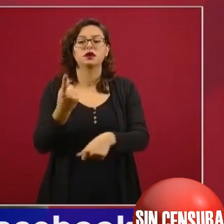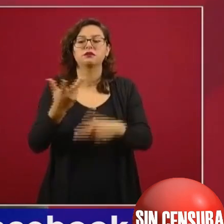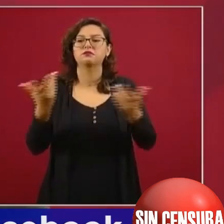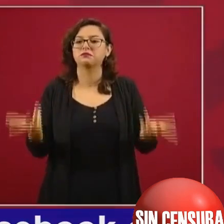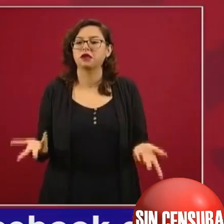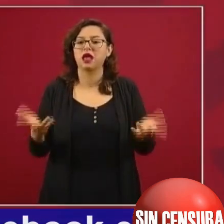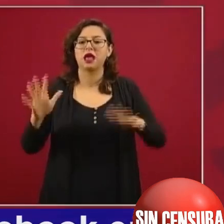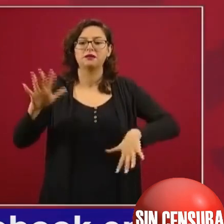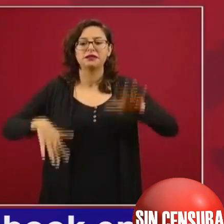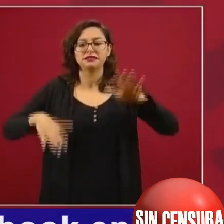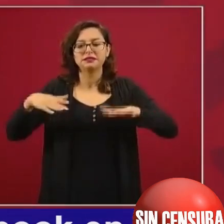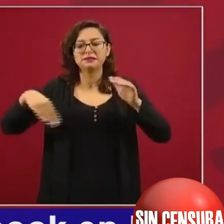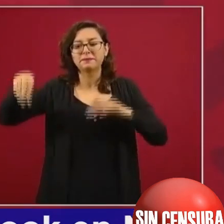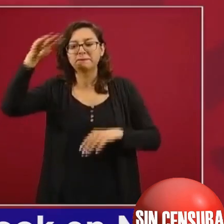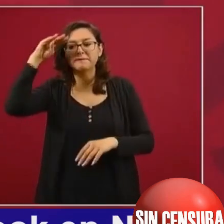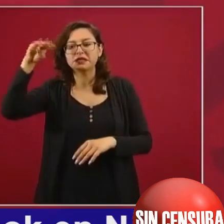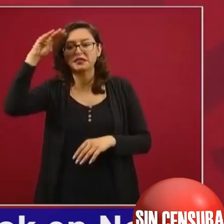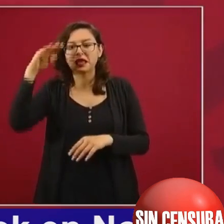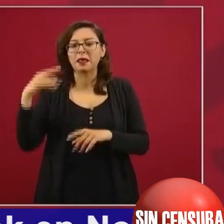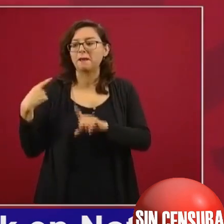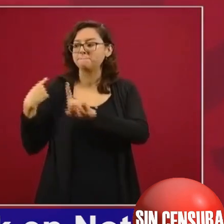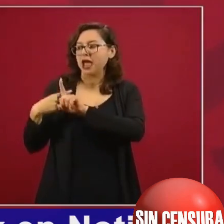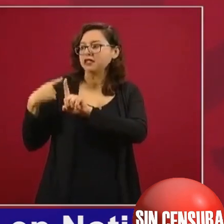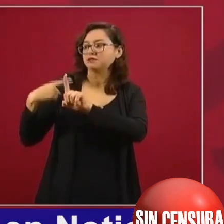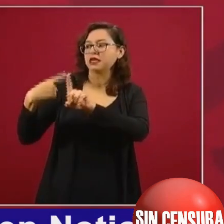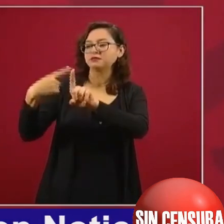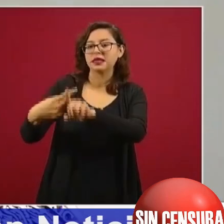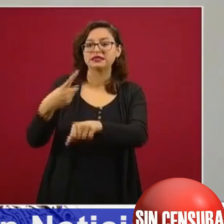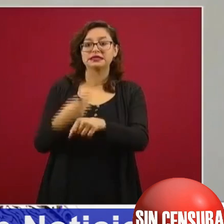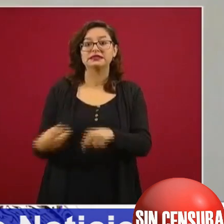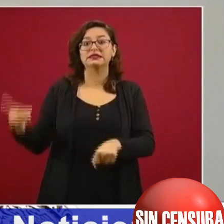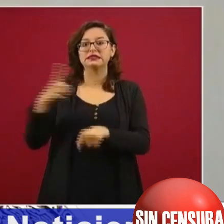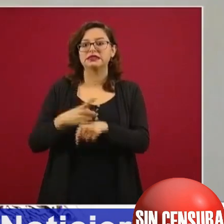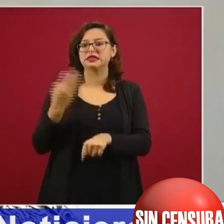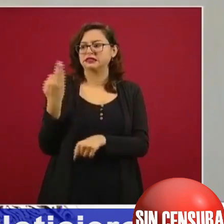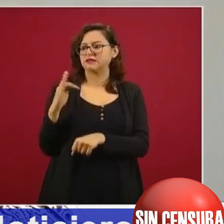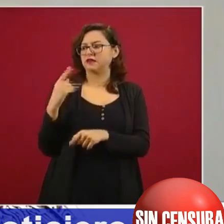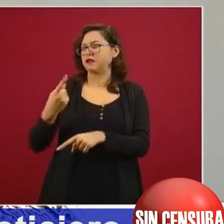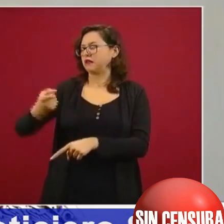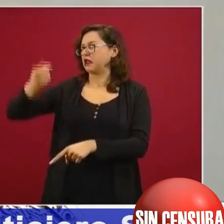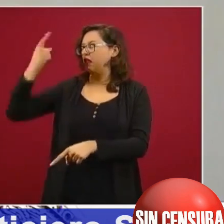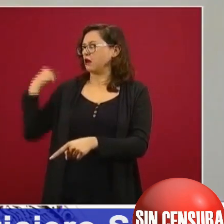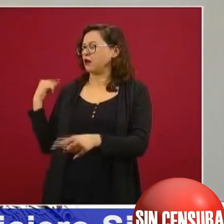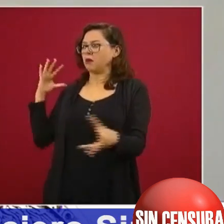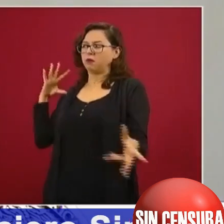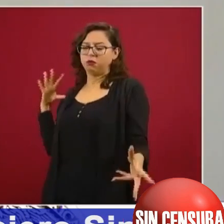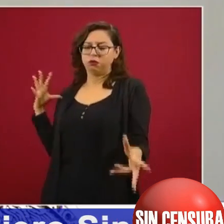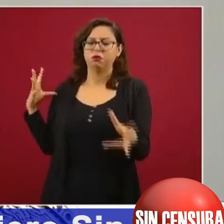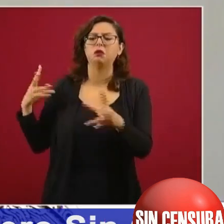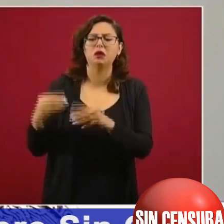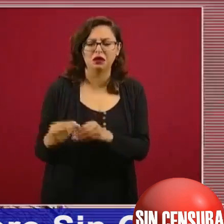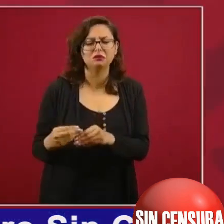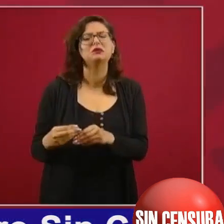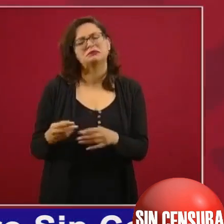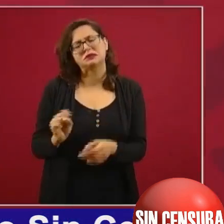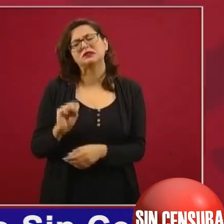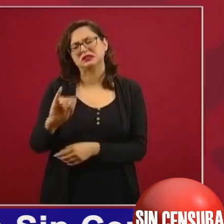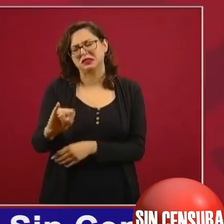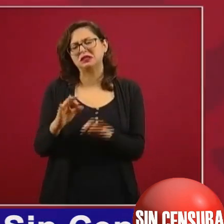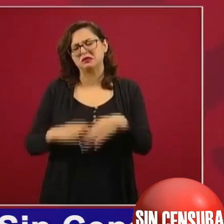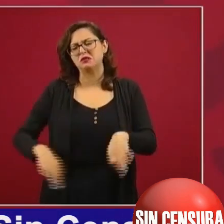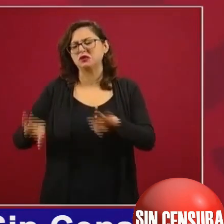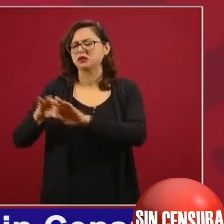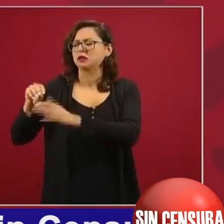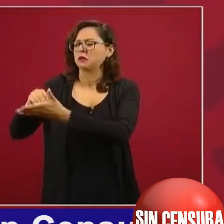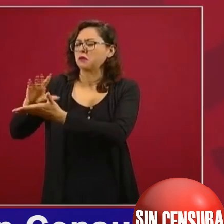pública existe esta idea de sumar los casos desde el inicio de la epidemia. Esto es importante para que tengamos un trazado de lo que ha